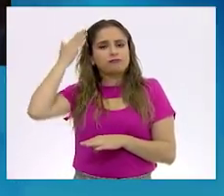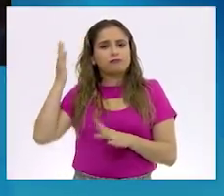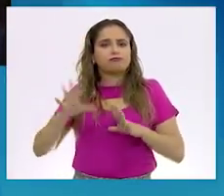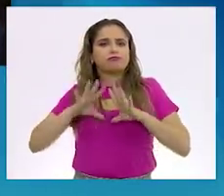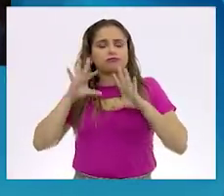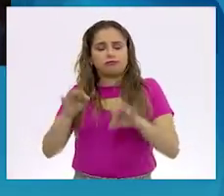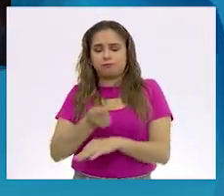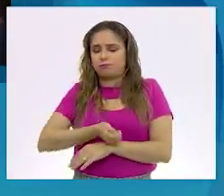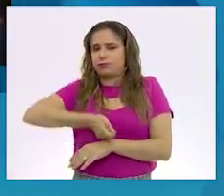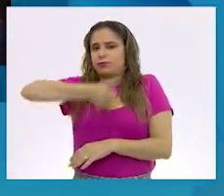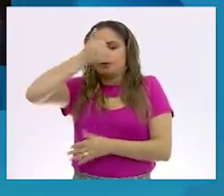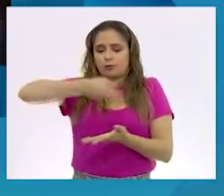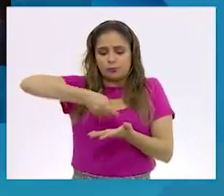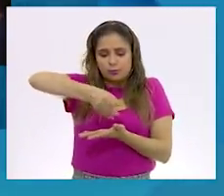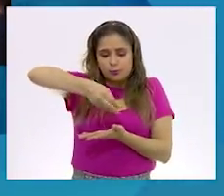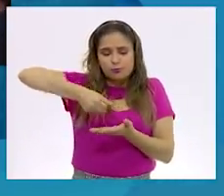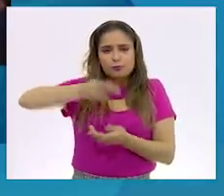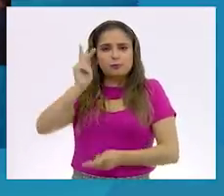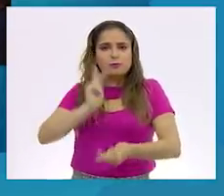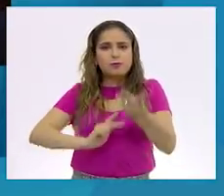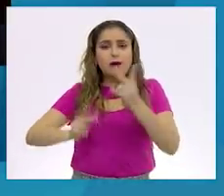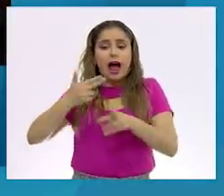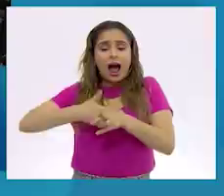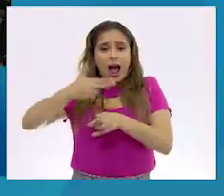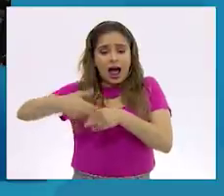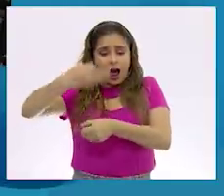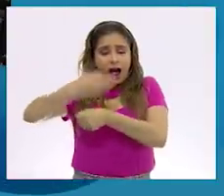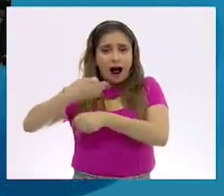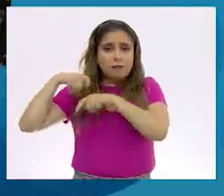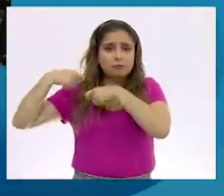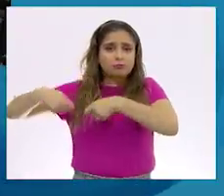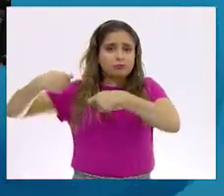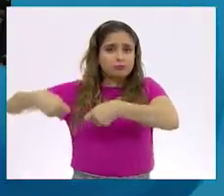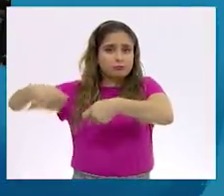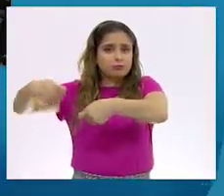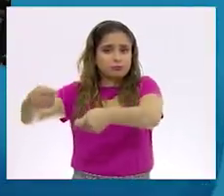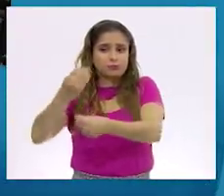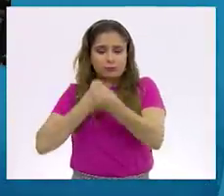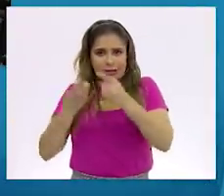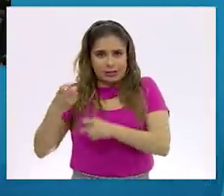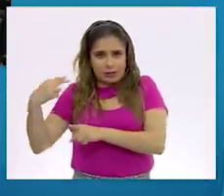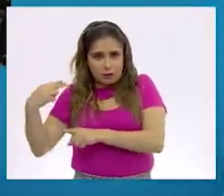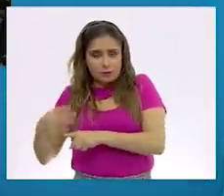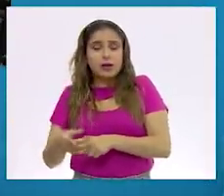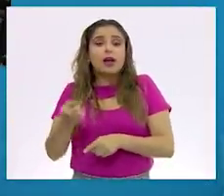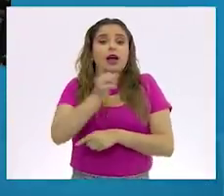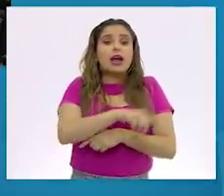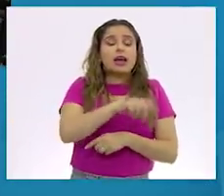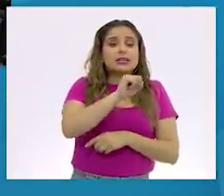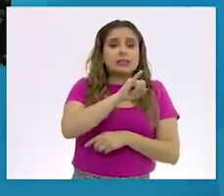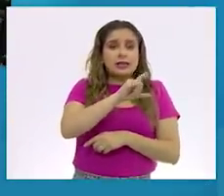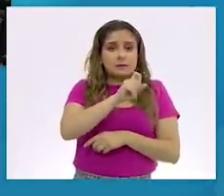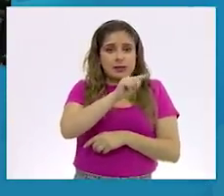los cultivos actuales que nos dan alimento. Un pariente silvestre de un cultivado